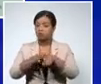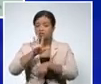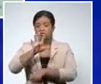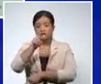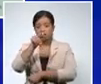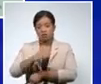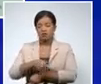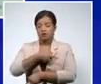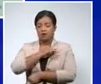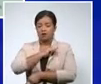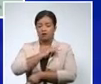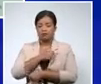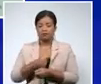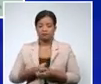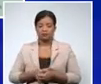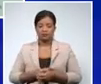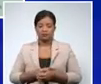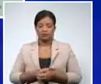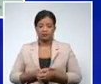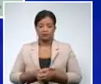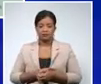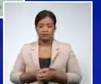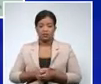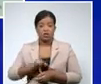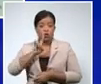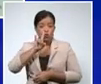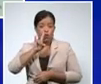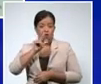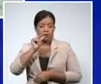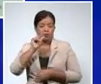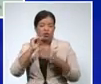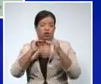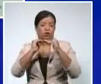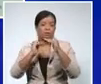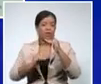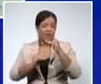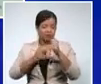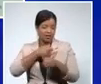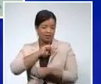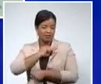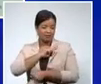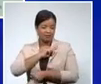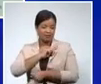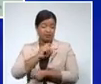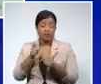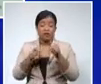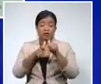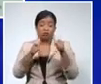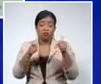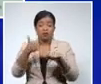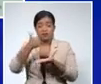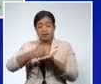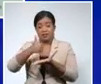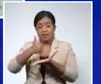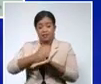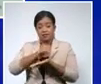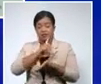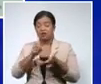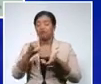autóctonos ayer, 9 menos que el día anterior. El mayor número en Cienfuegos, municipio cabecera